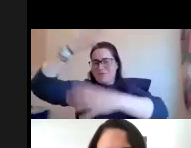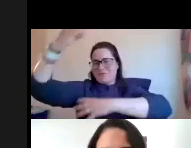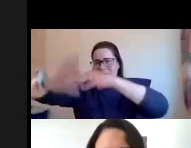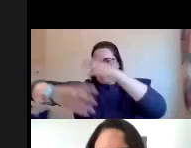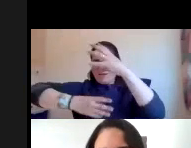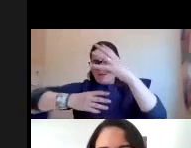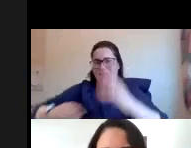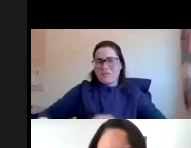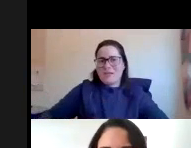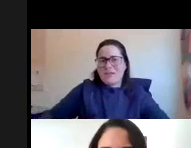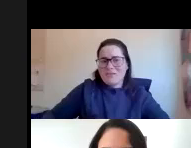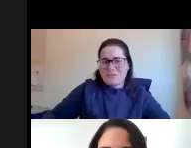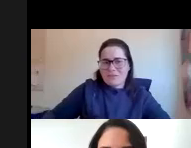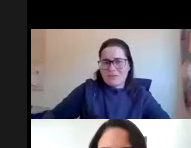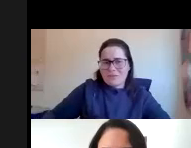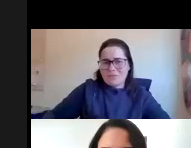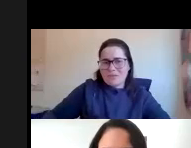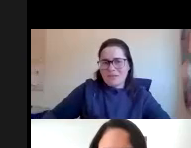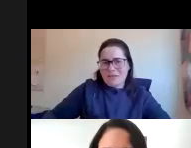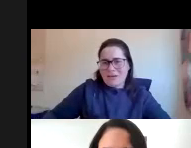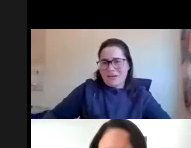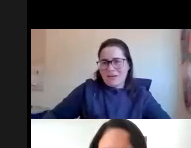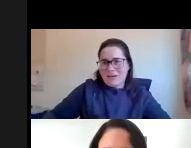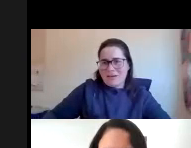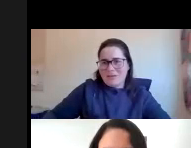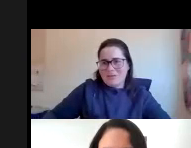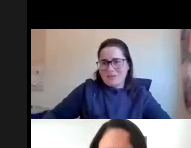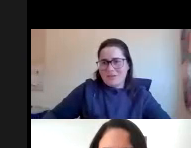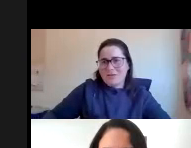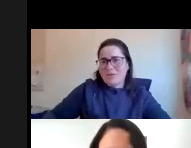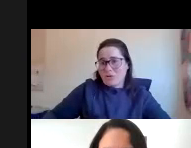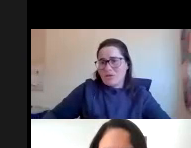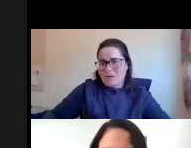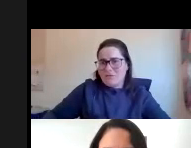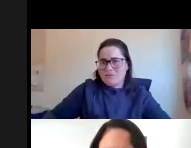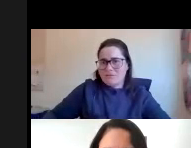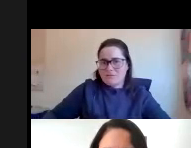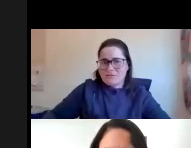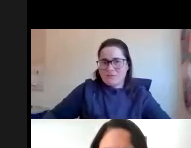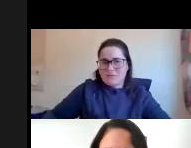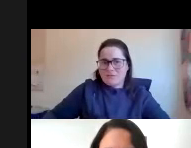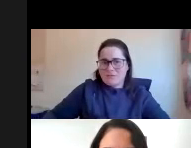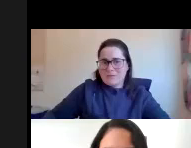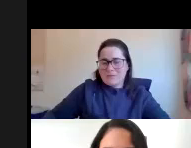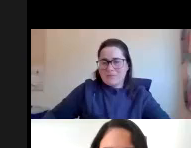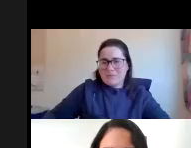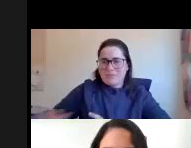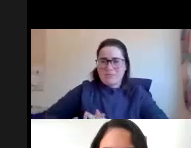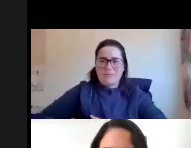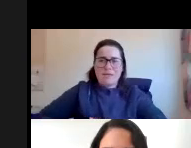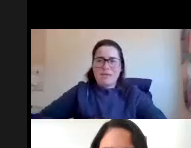todo el lago. Y entonces ahí es donde se consume el oxígeno de todo el lago.